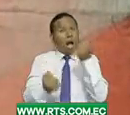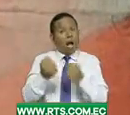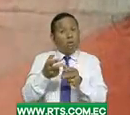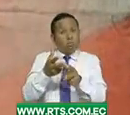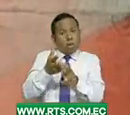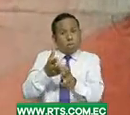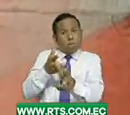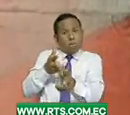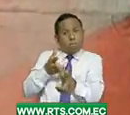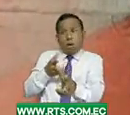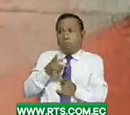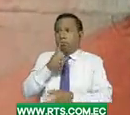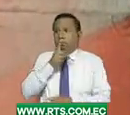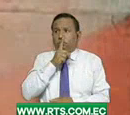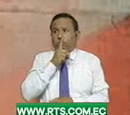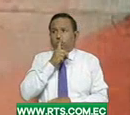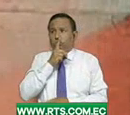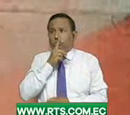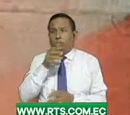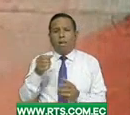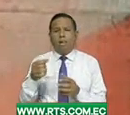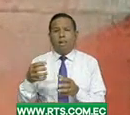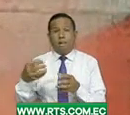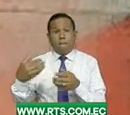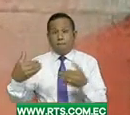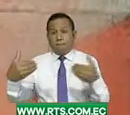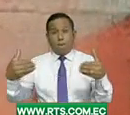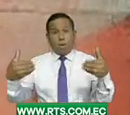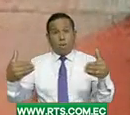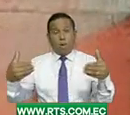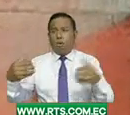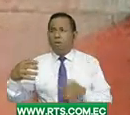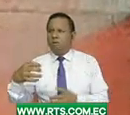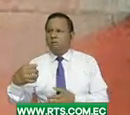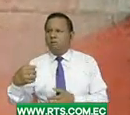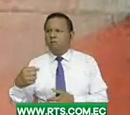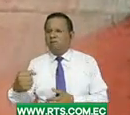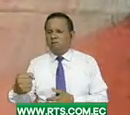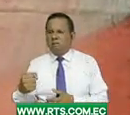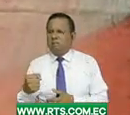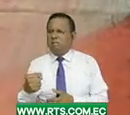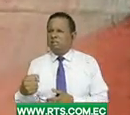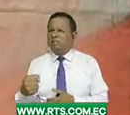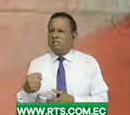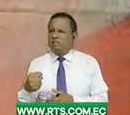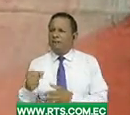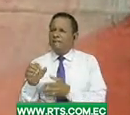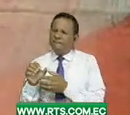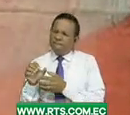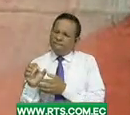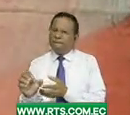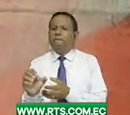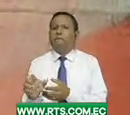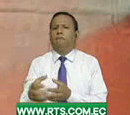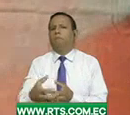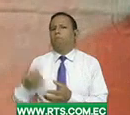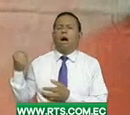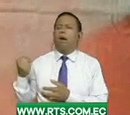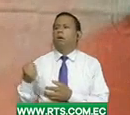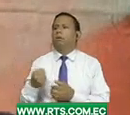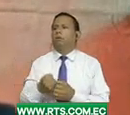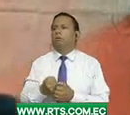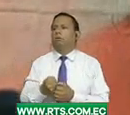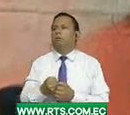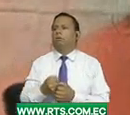A diferencia de otros casos, a los delincuentes no les importó la presencia del guardia de seguridad, a quien hicieron